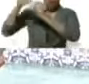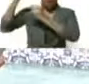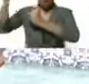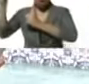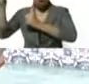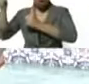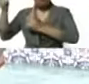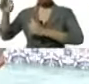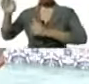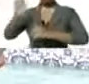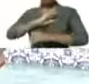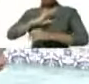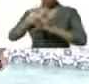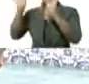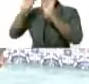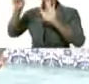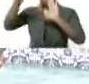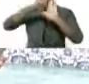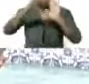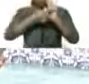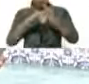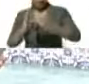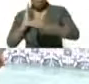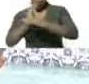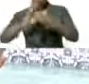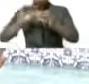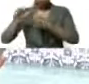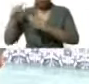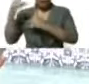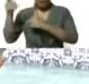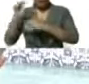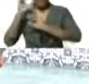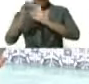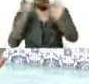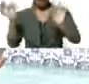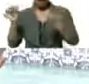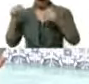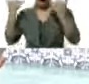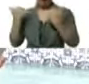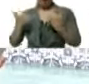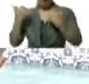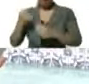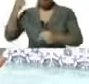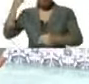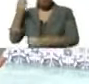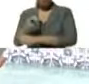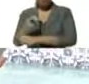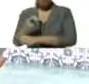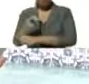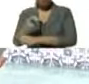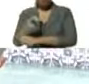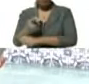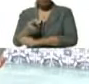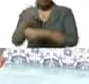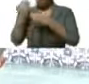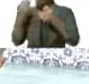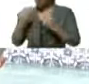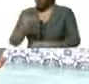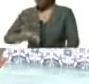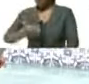se tomaron medidas para cortar con esa cadena de transmisión. Y ahora debemos, bueno, ser muy